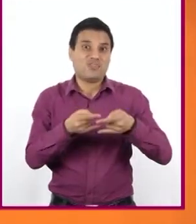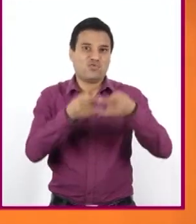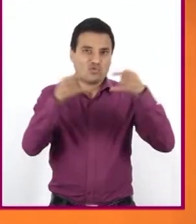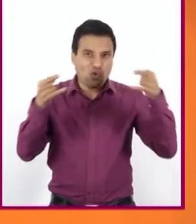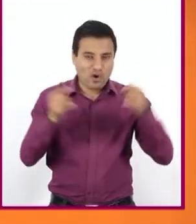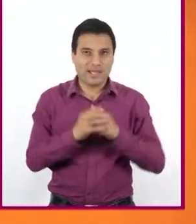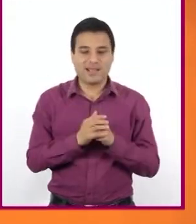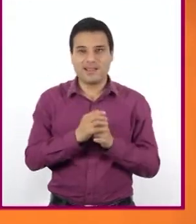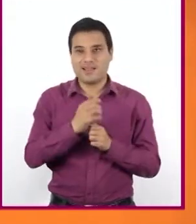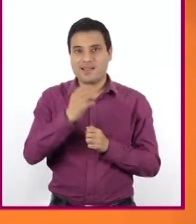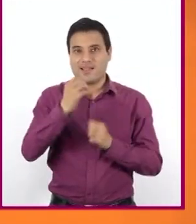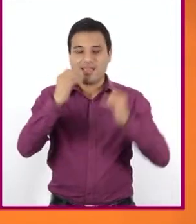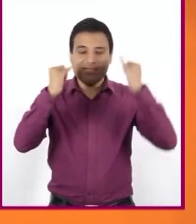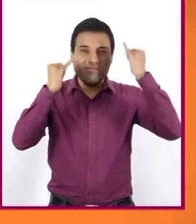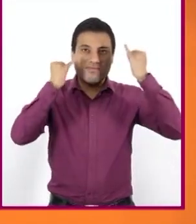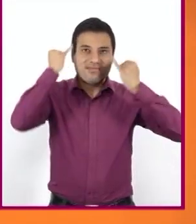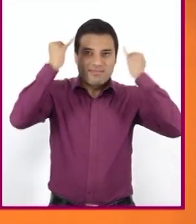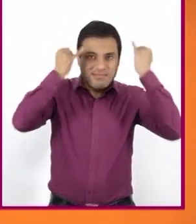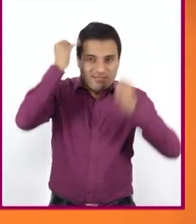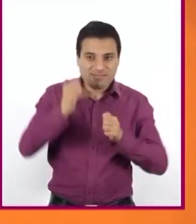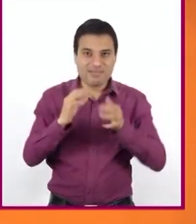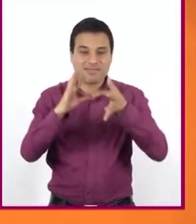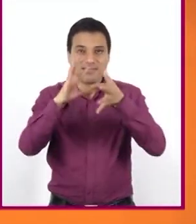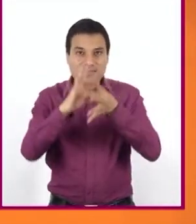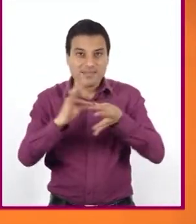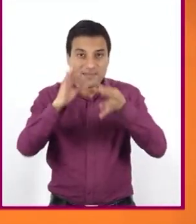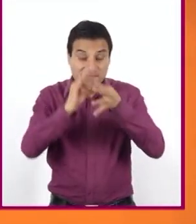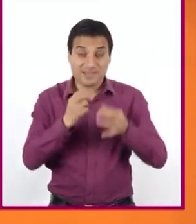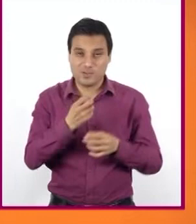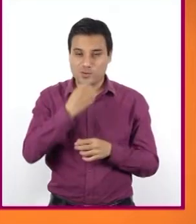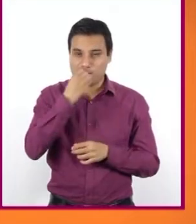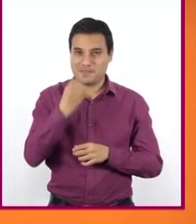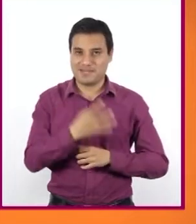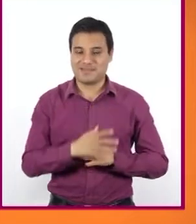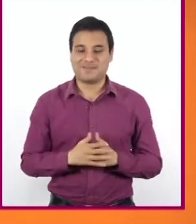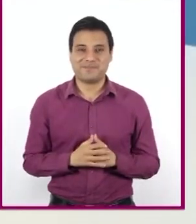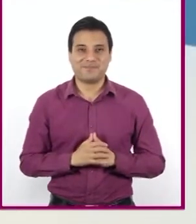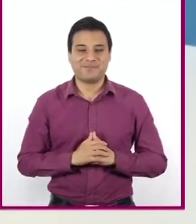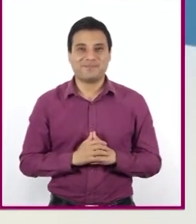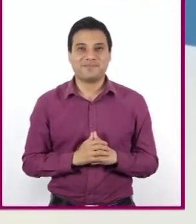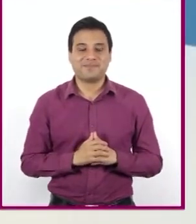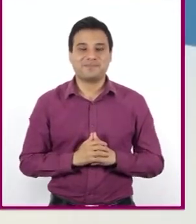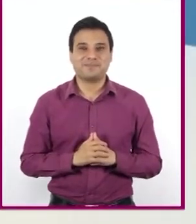narrativo, seguramente será un aprendizaje fructífero.